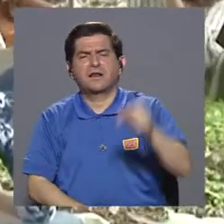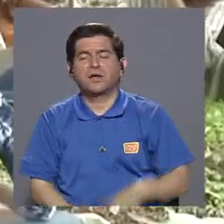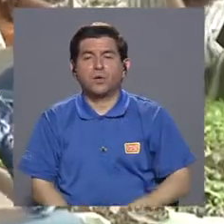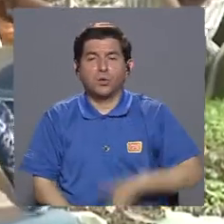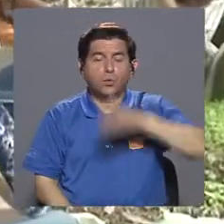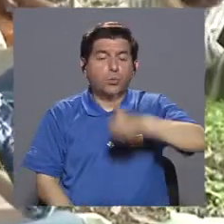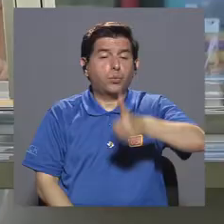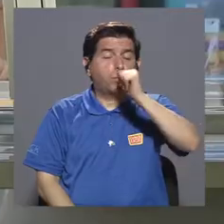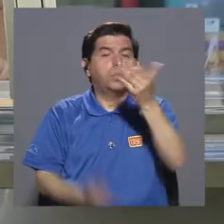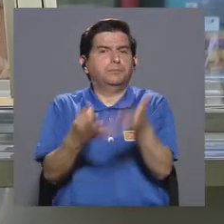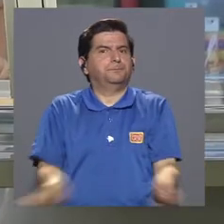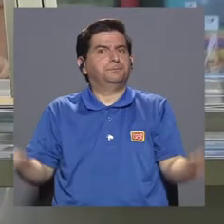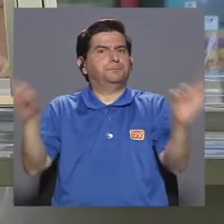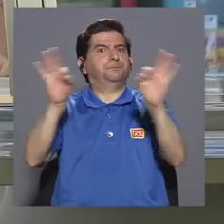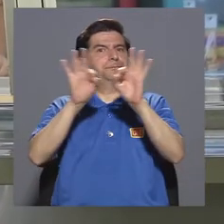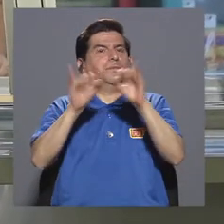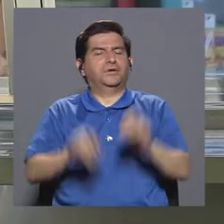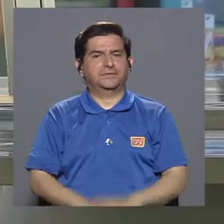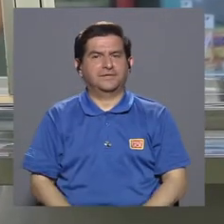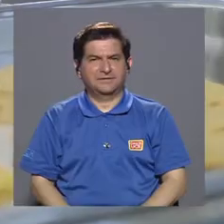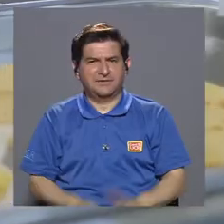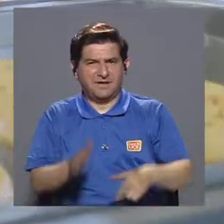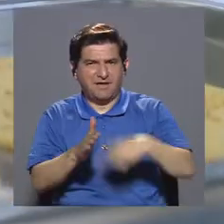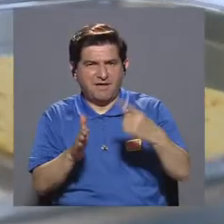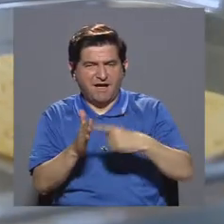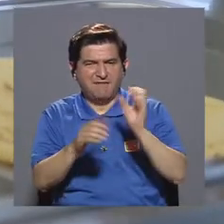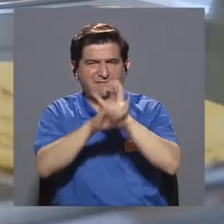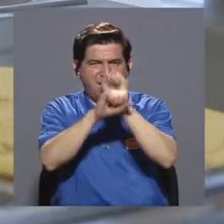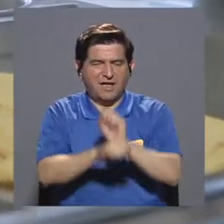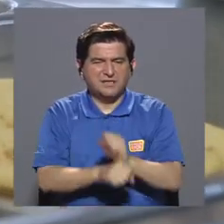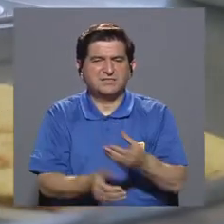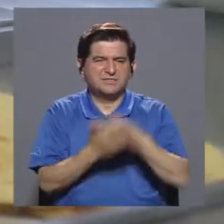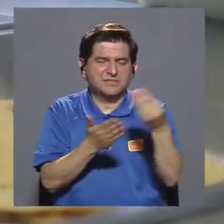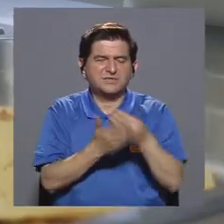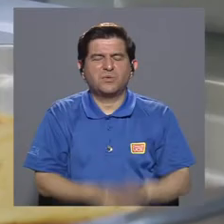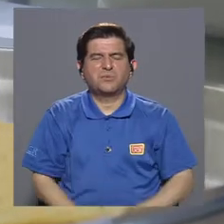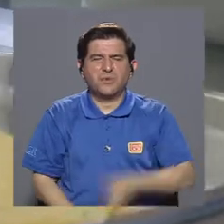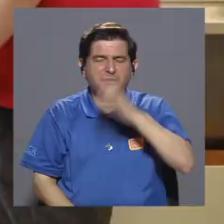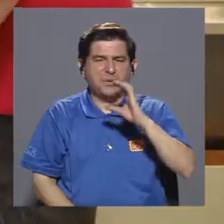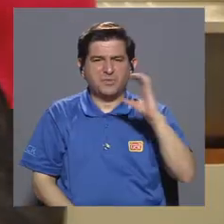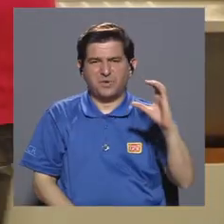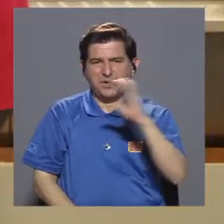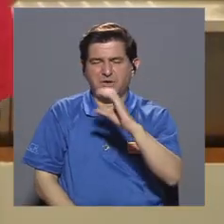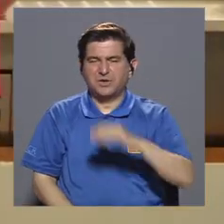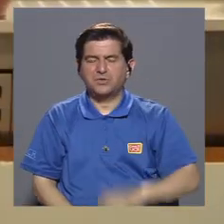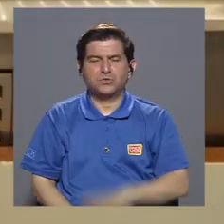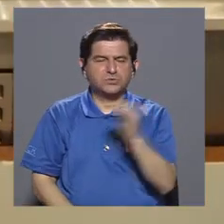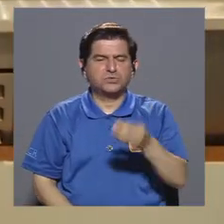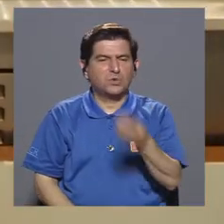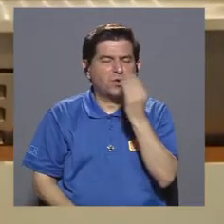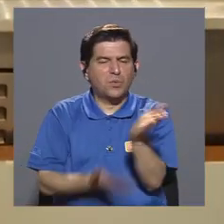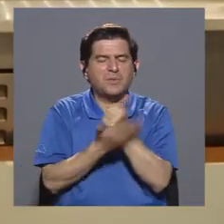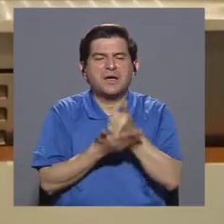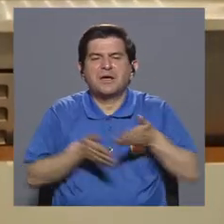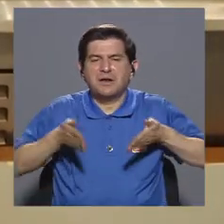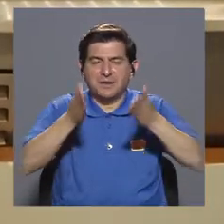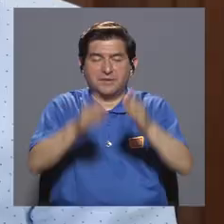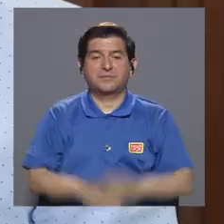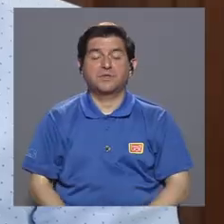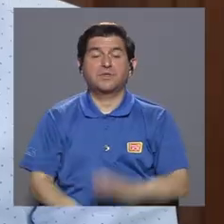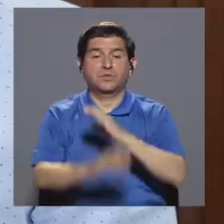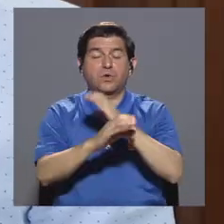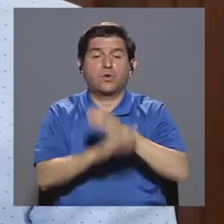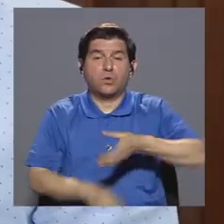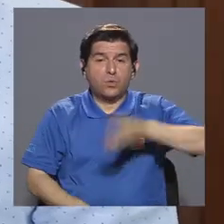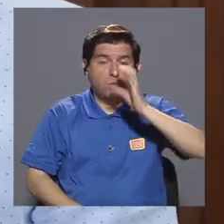largos, la hidratación es fundamental. Donde muchas veces acostumbramos a comprar gaseosas y algo para comer de camino. Es